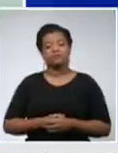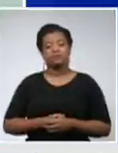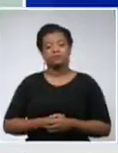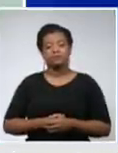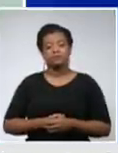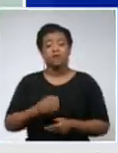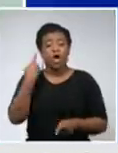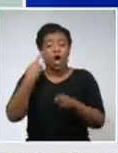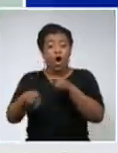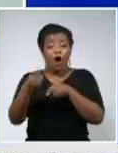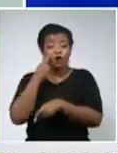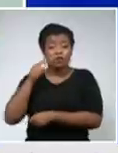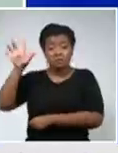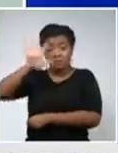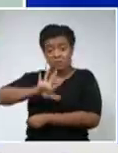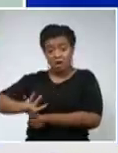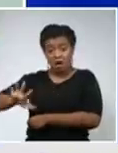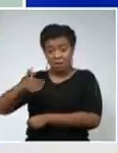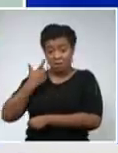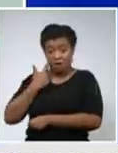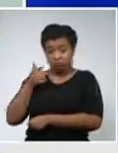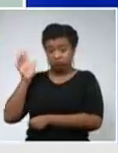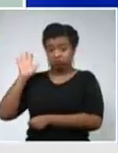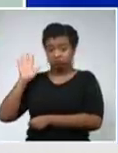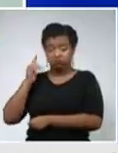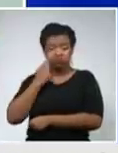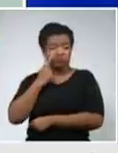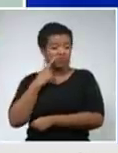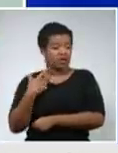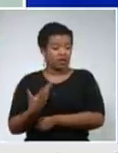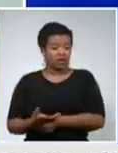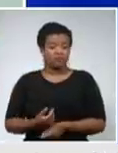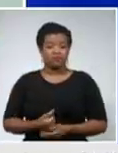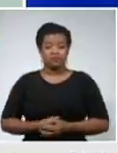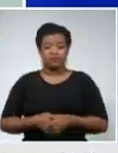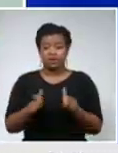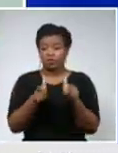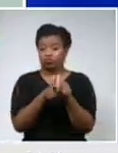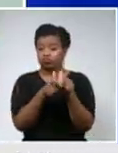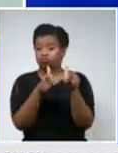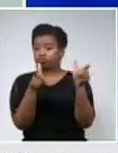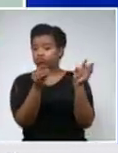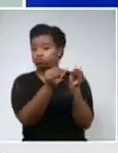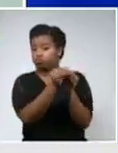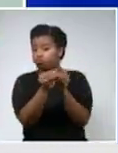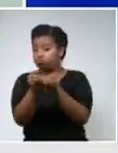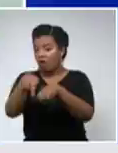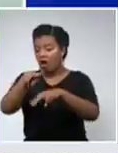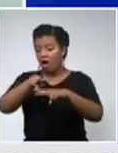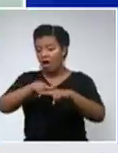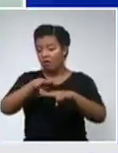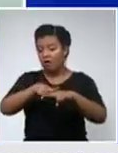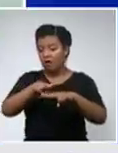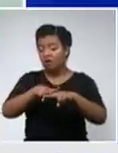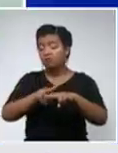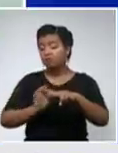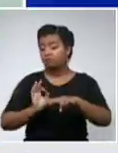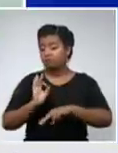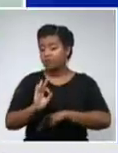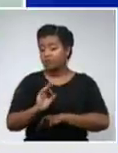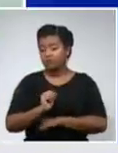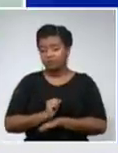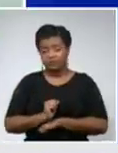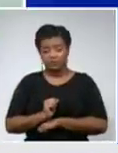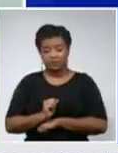mapa, donde se ve la mayor transmisión de La Habana, pues indiscutiblemente ahí se